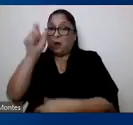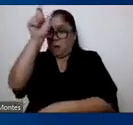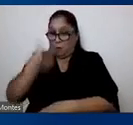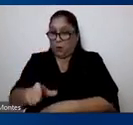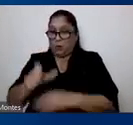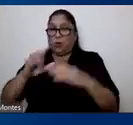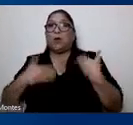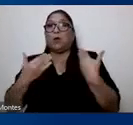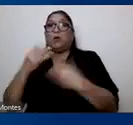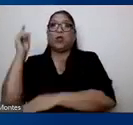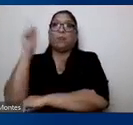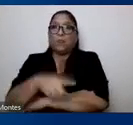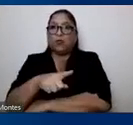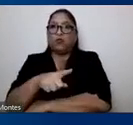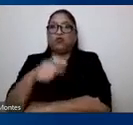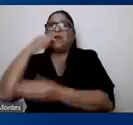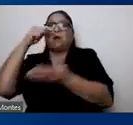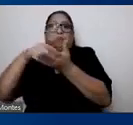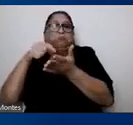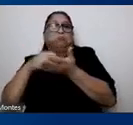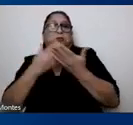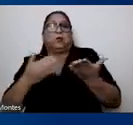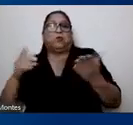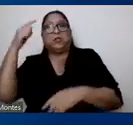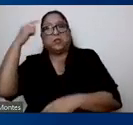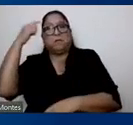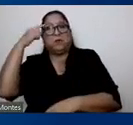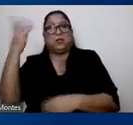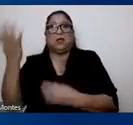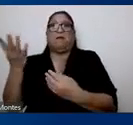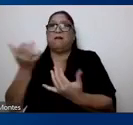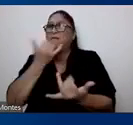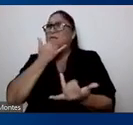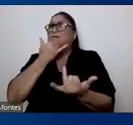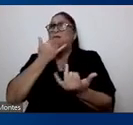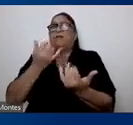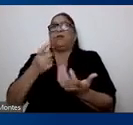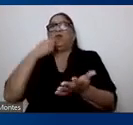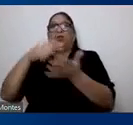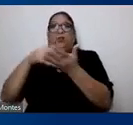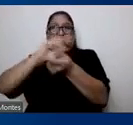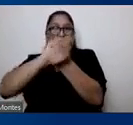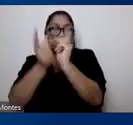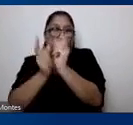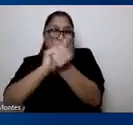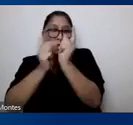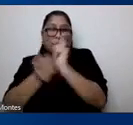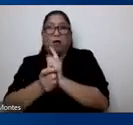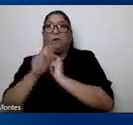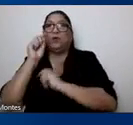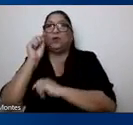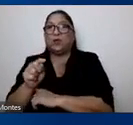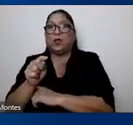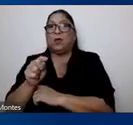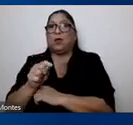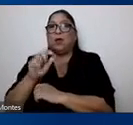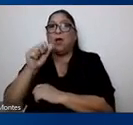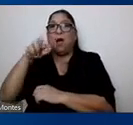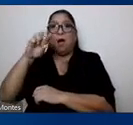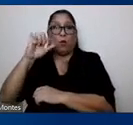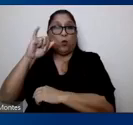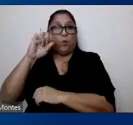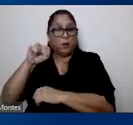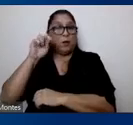podría denunciar estos hechos que consideraba traición, ¿no? de estas reformas que Deng Xiaoping había